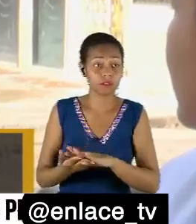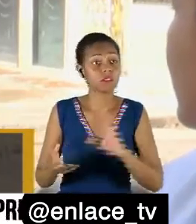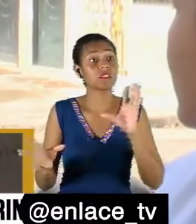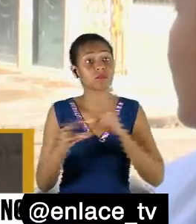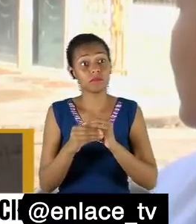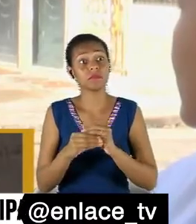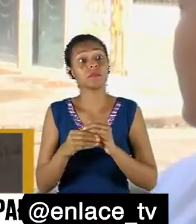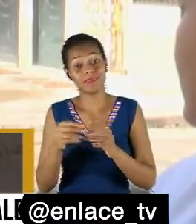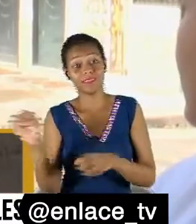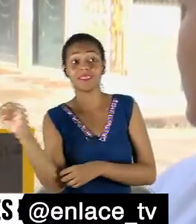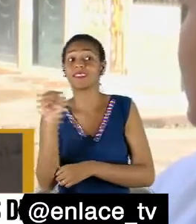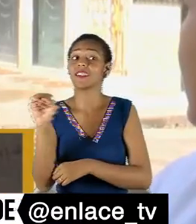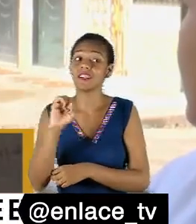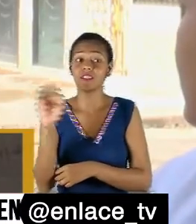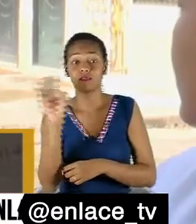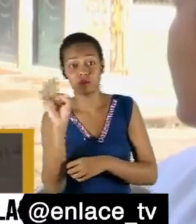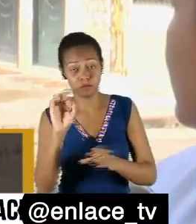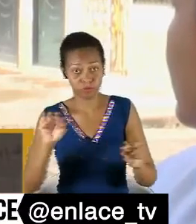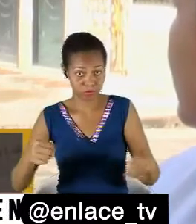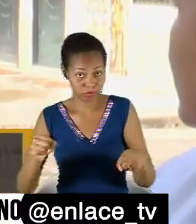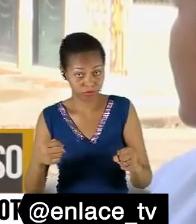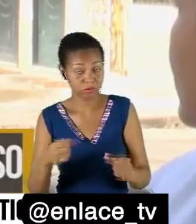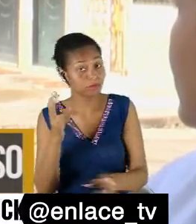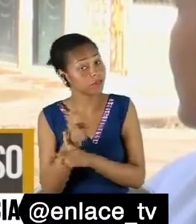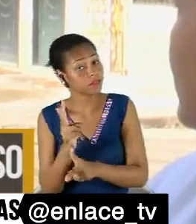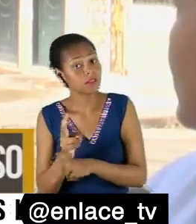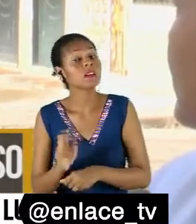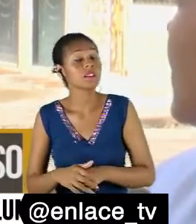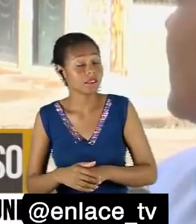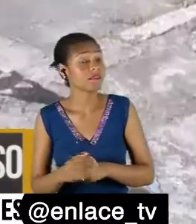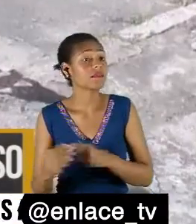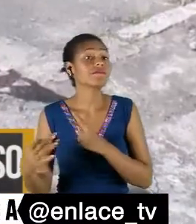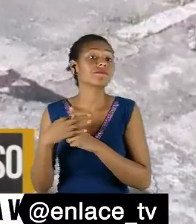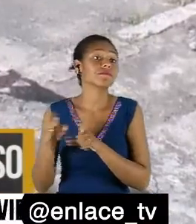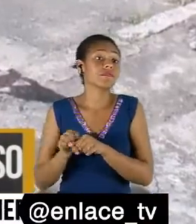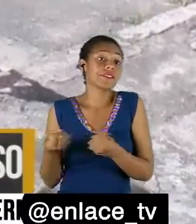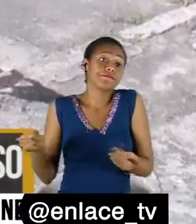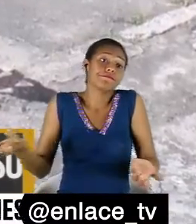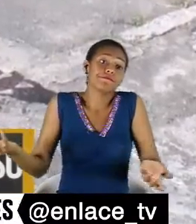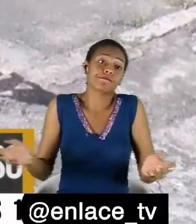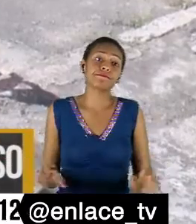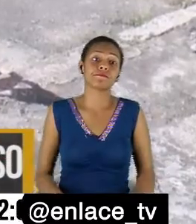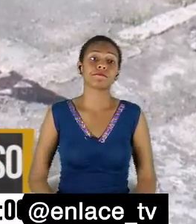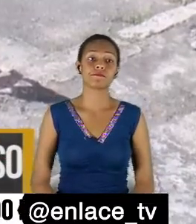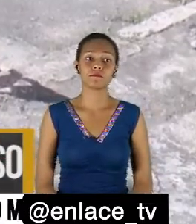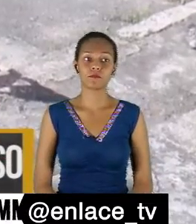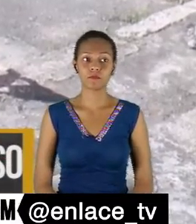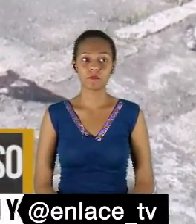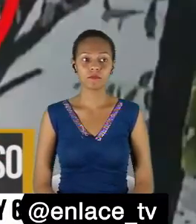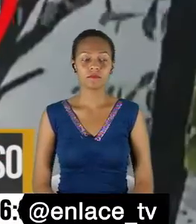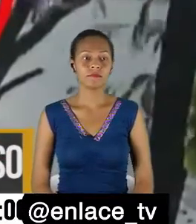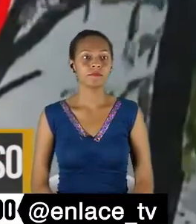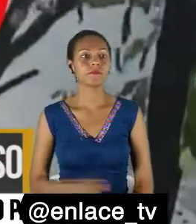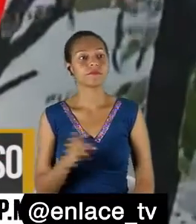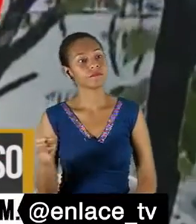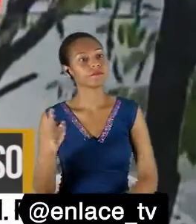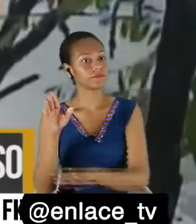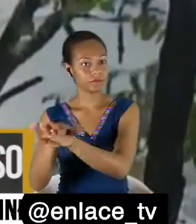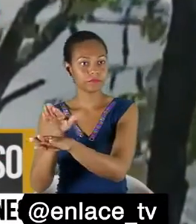Y nos tienen bastante afectados esa problemática. Residentes destacan la labor de la policía, quienes, según